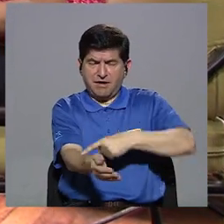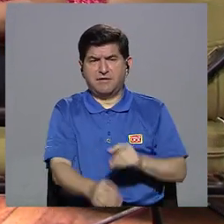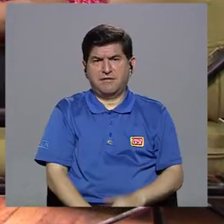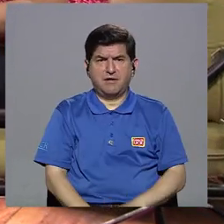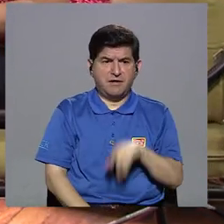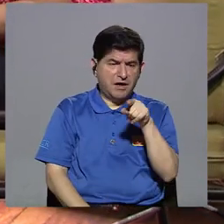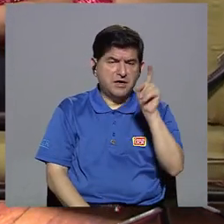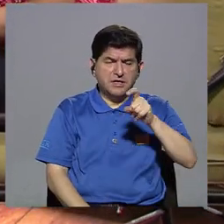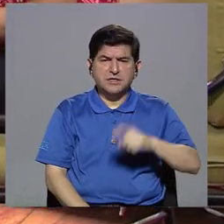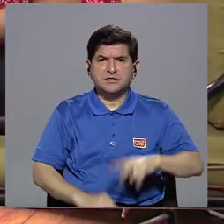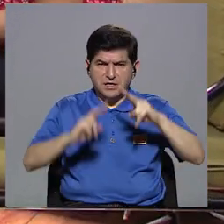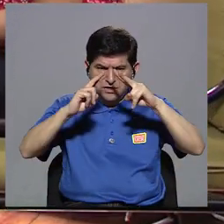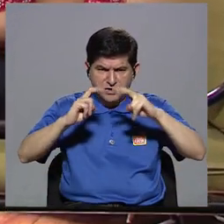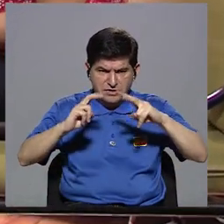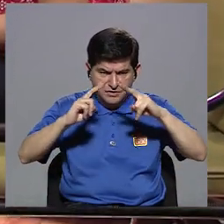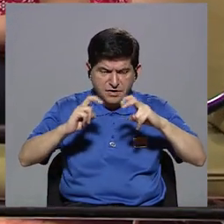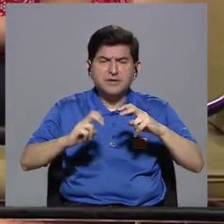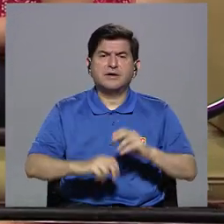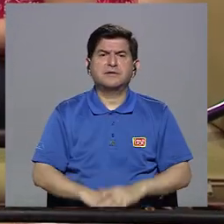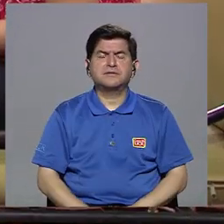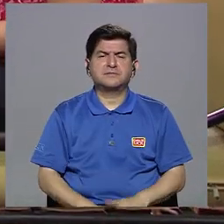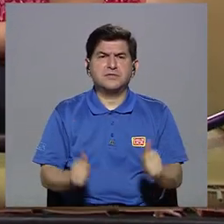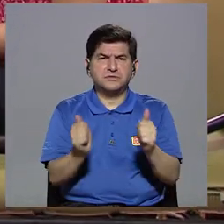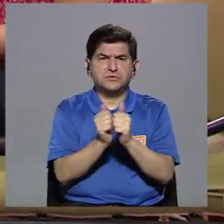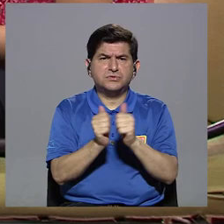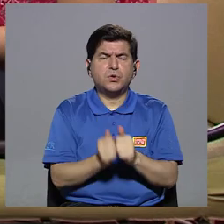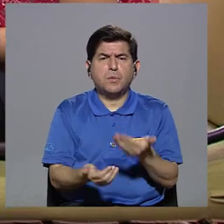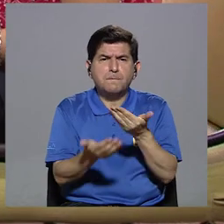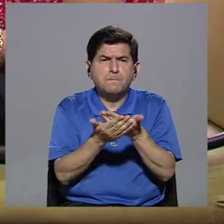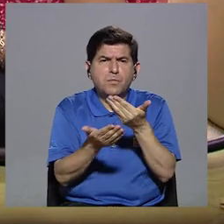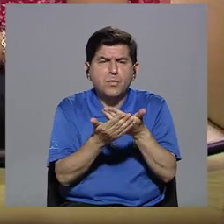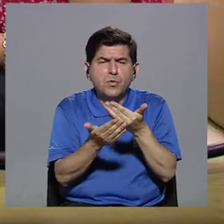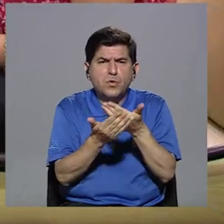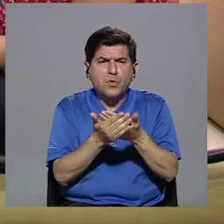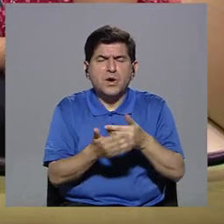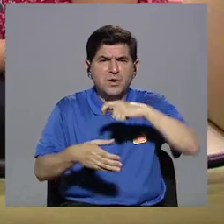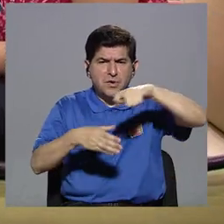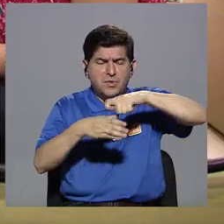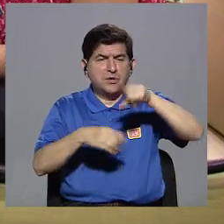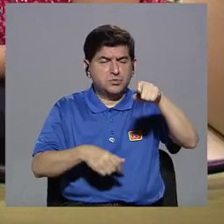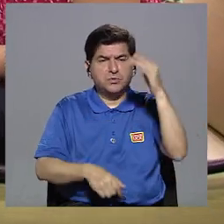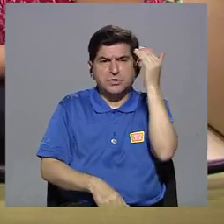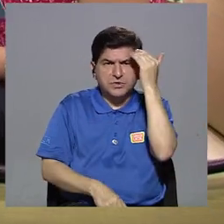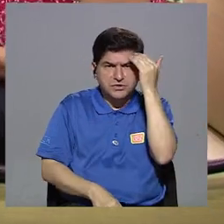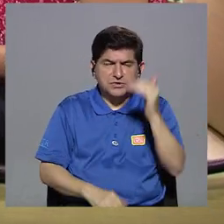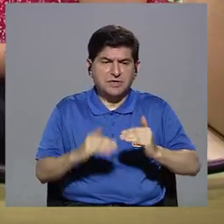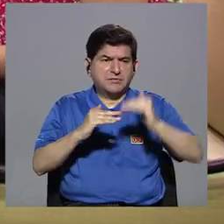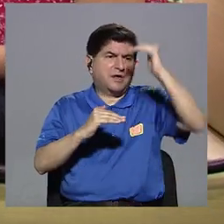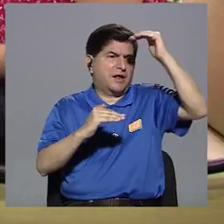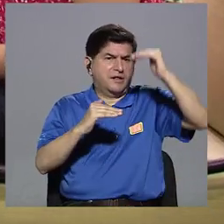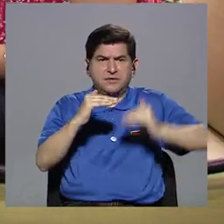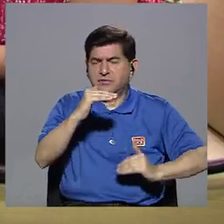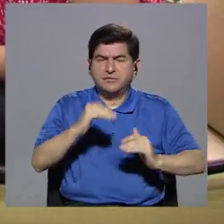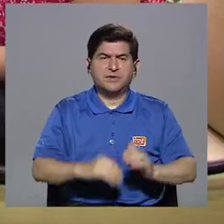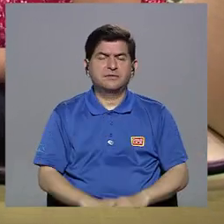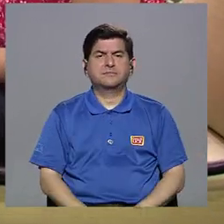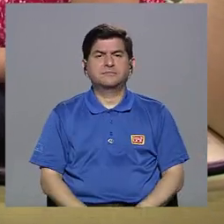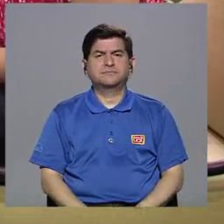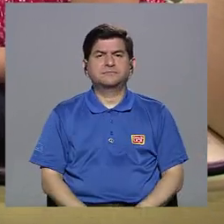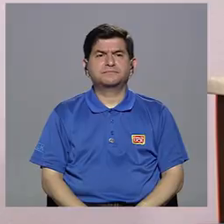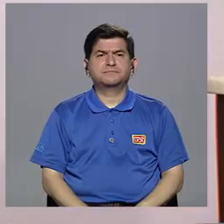tienen que estarse revisando entonces con el glucómetro o también hay otra manera que ellas puedan saber si está alta o baja